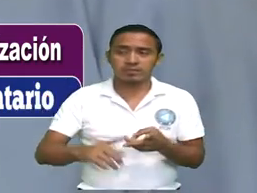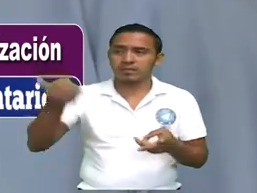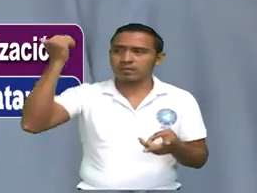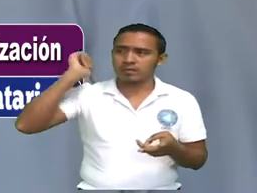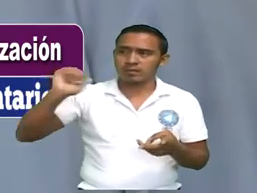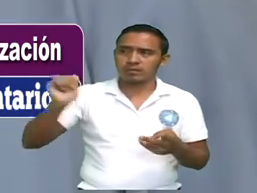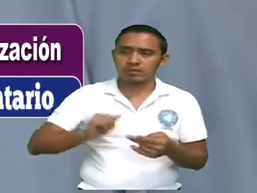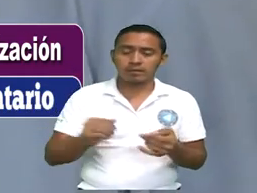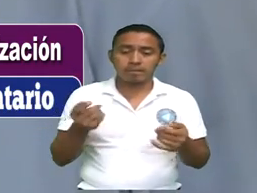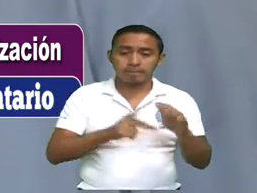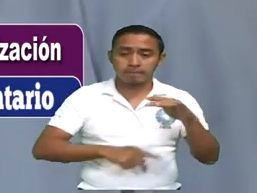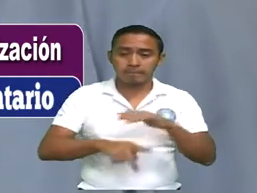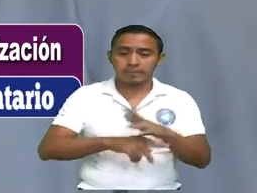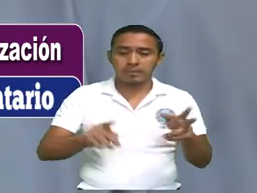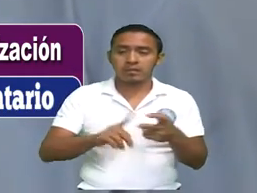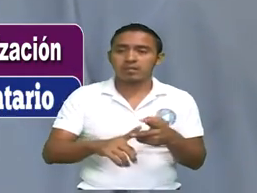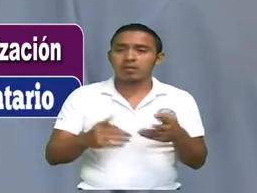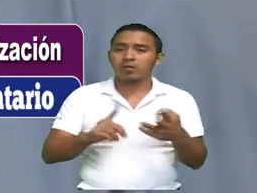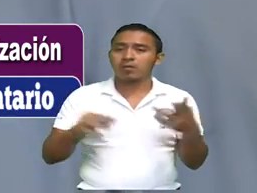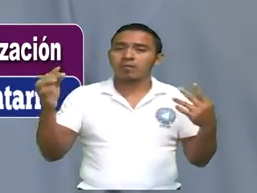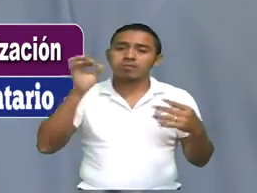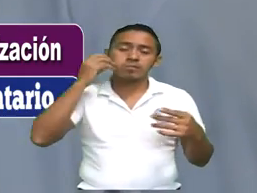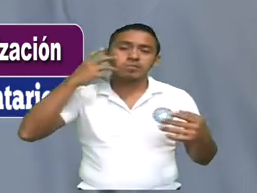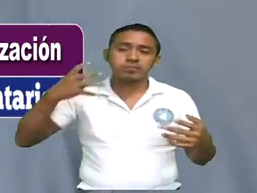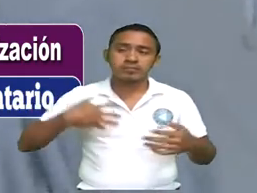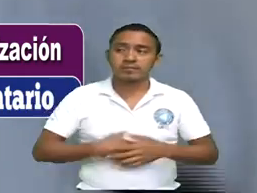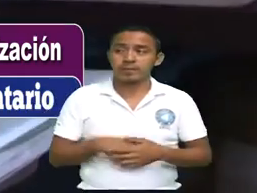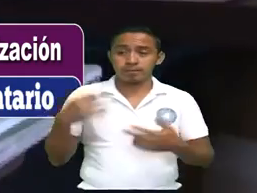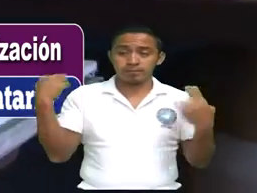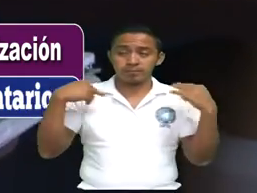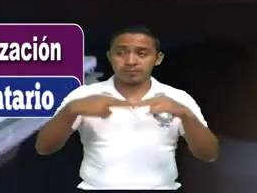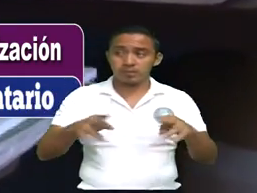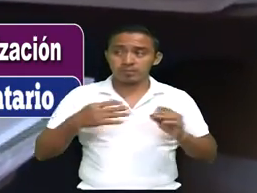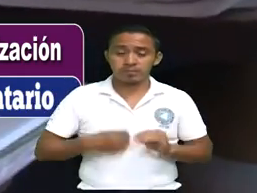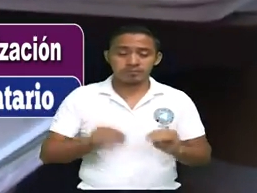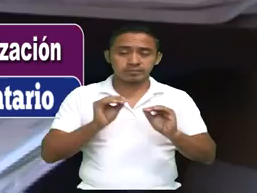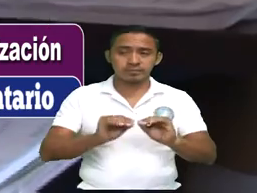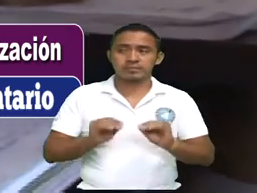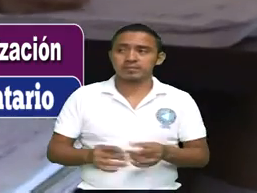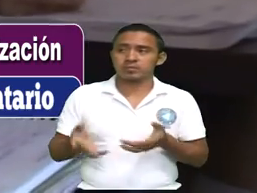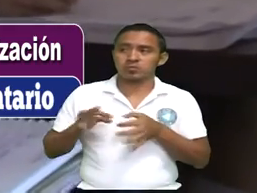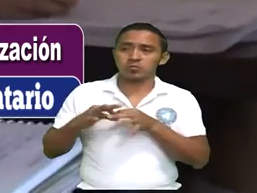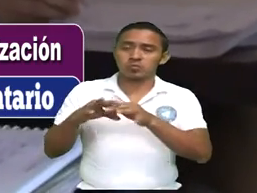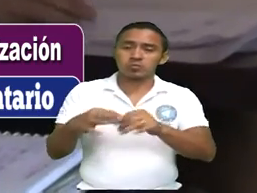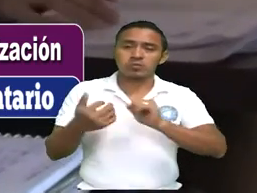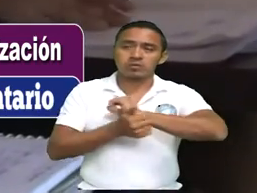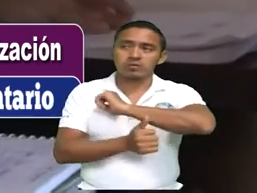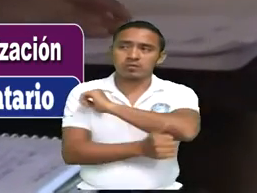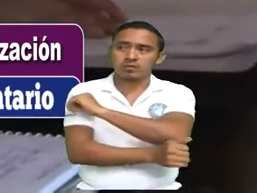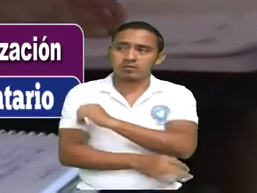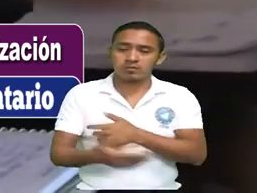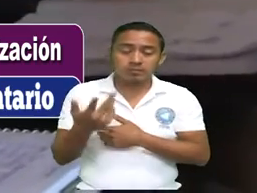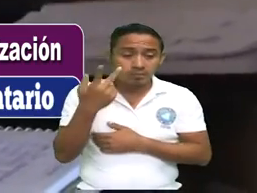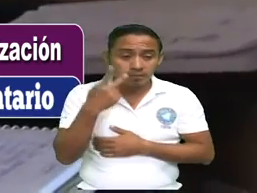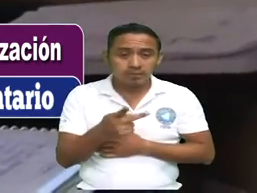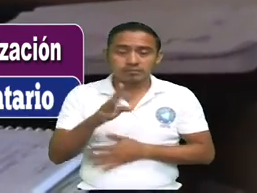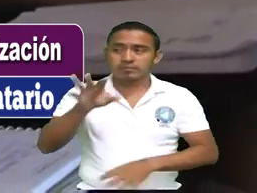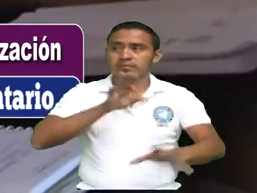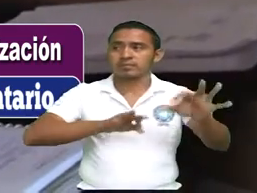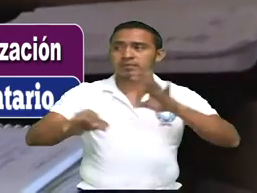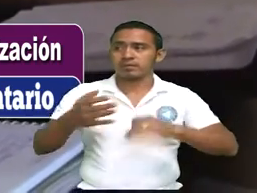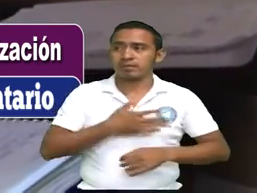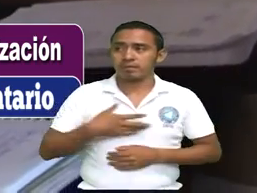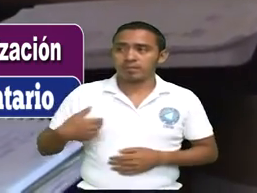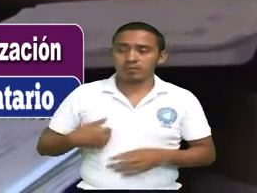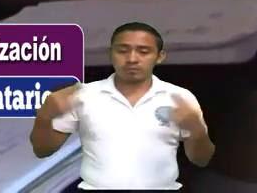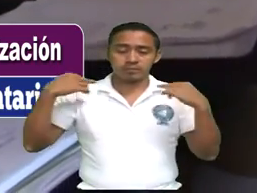estuvo educación inicial y formación docente, y son docentes los que están formando. Y a la par están los estudiantes también para la selección del mejor